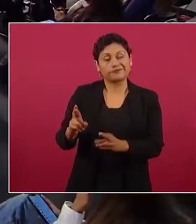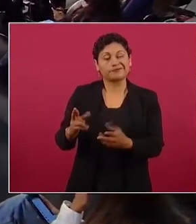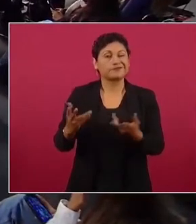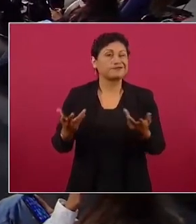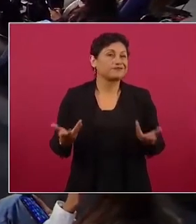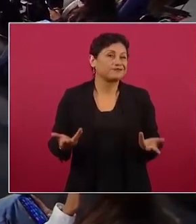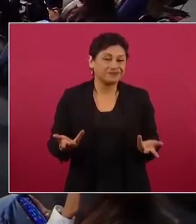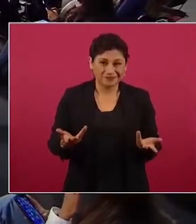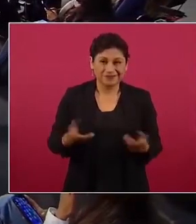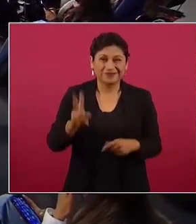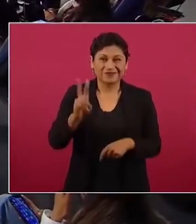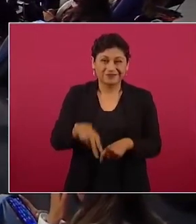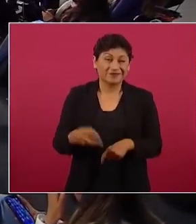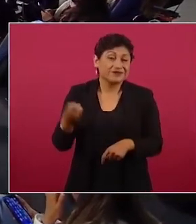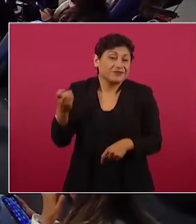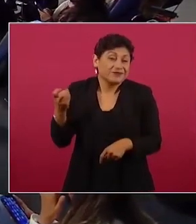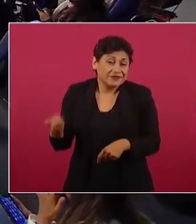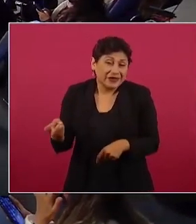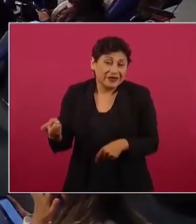Es una controversia,